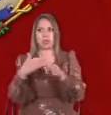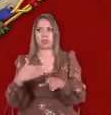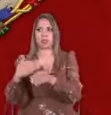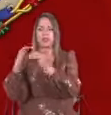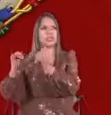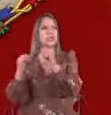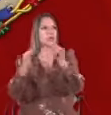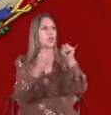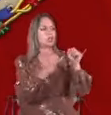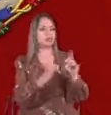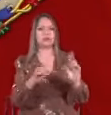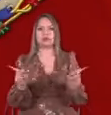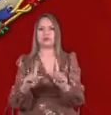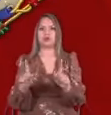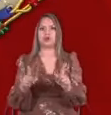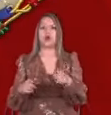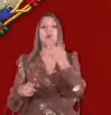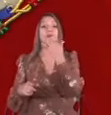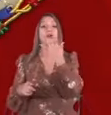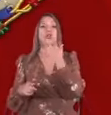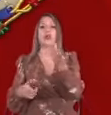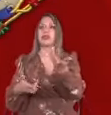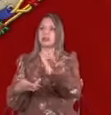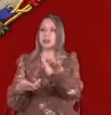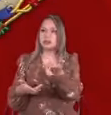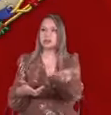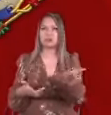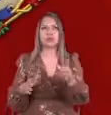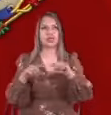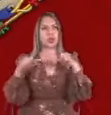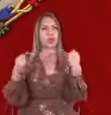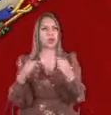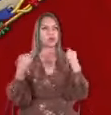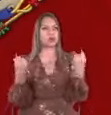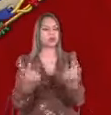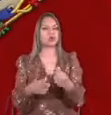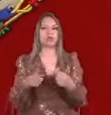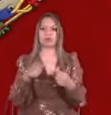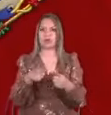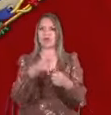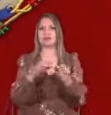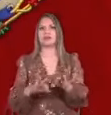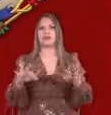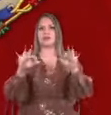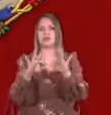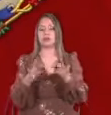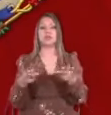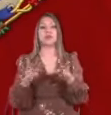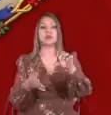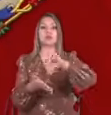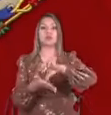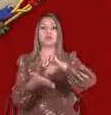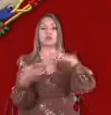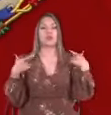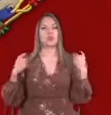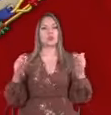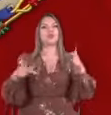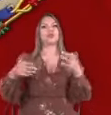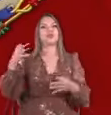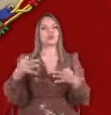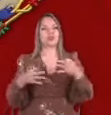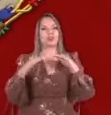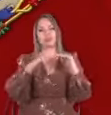individuales, sino la definición de prioridades compartidas y que proyecten a la ciudad en el mediano plazo. Una ciudad de oportunidades, de justicia, de